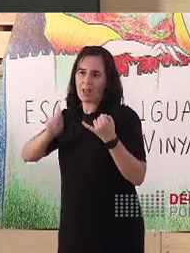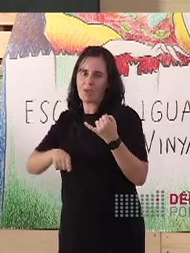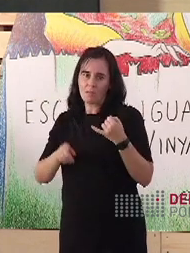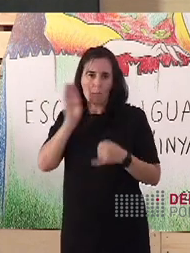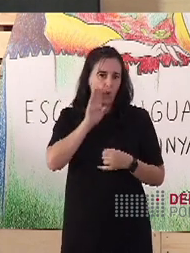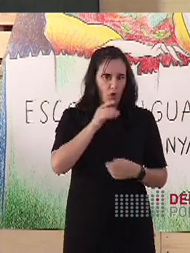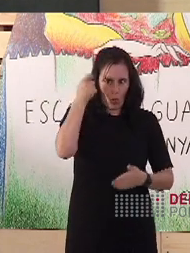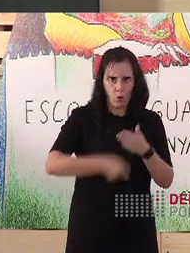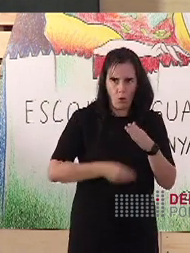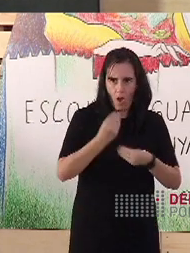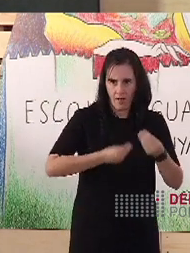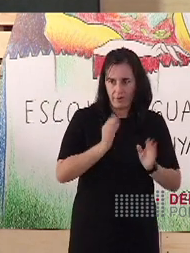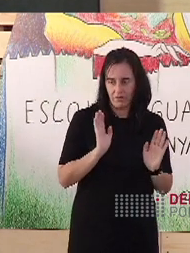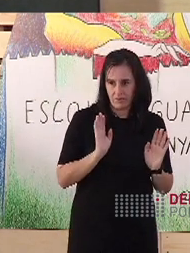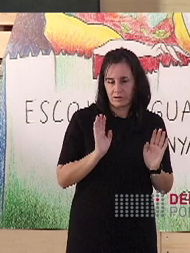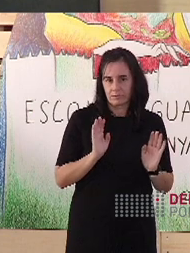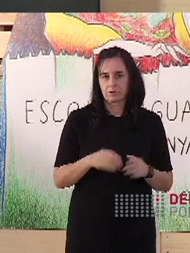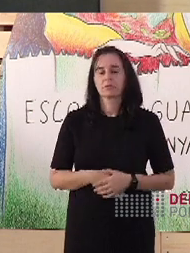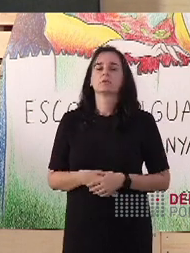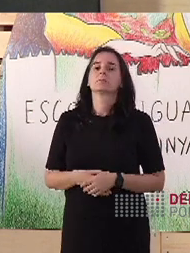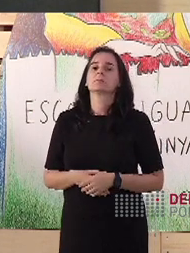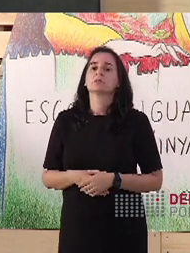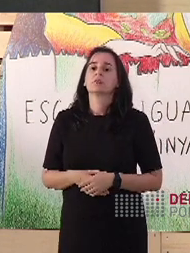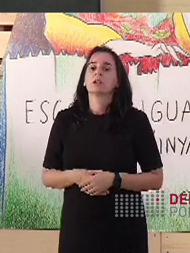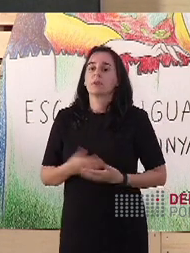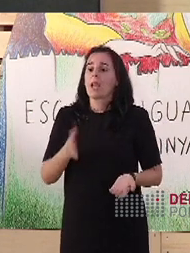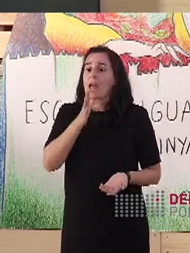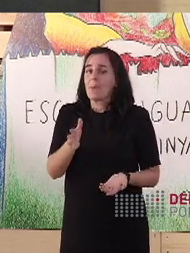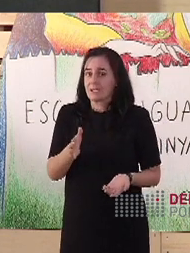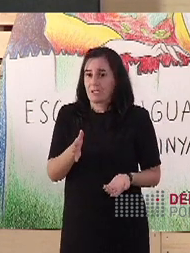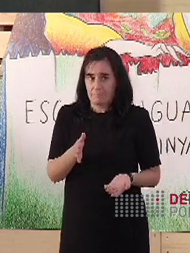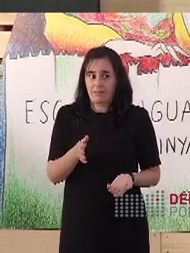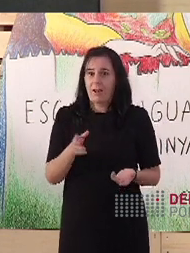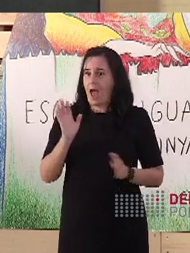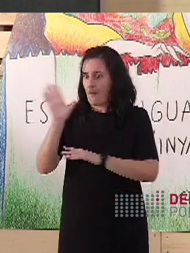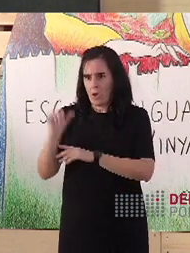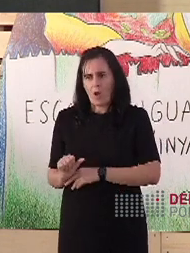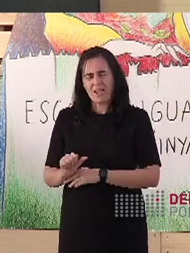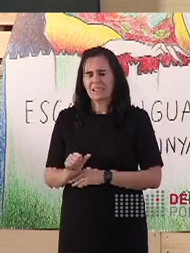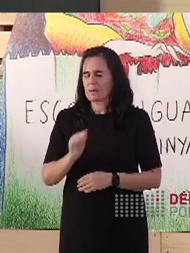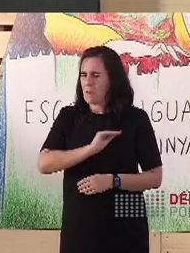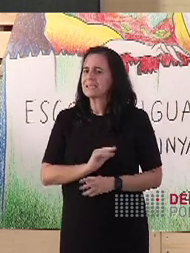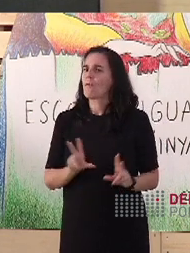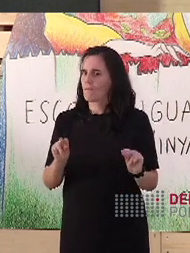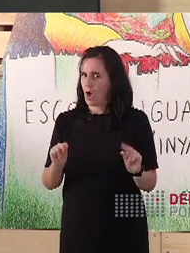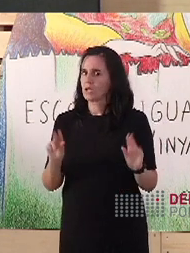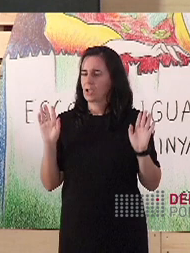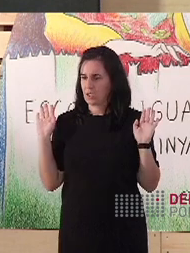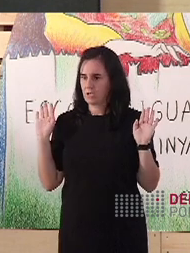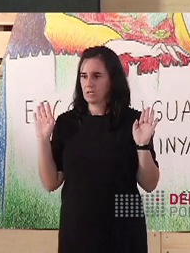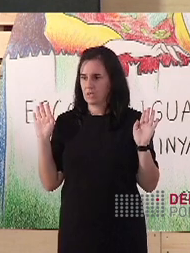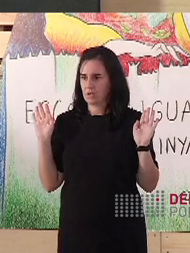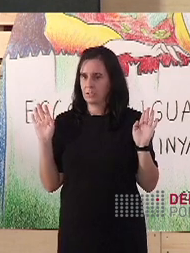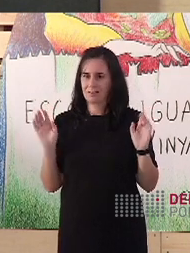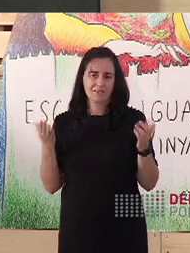la otra. Y bueno, lo que pasa es bastante fuerte, la película. Básicamente, bueno, aparte